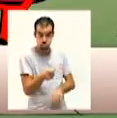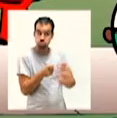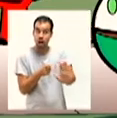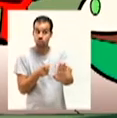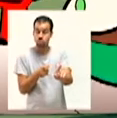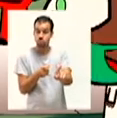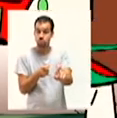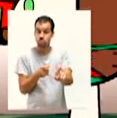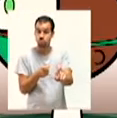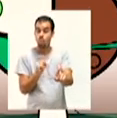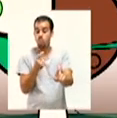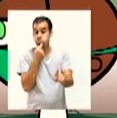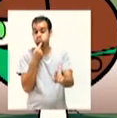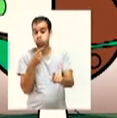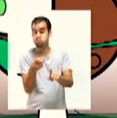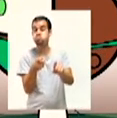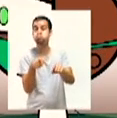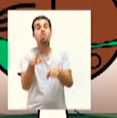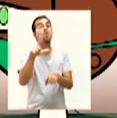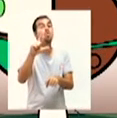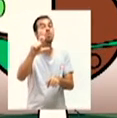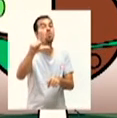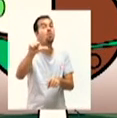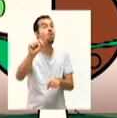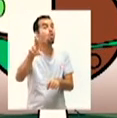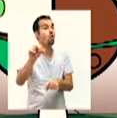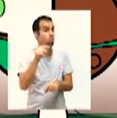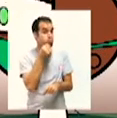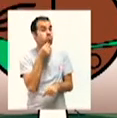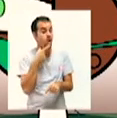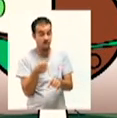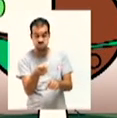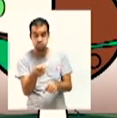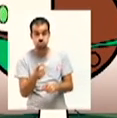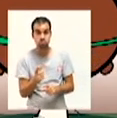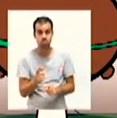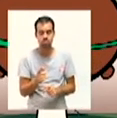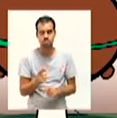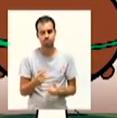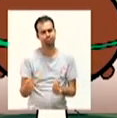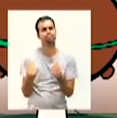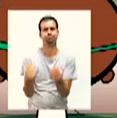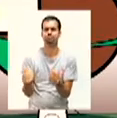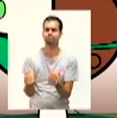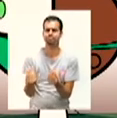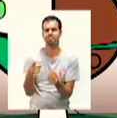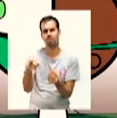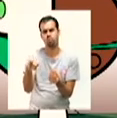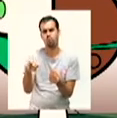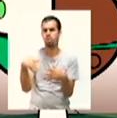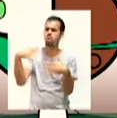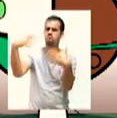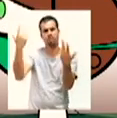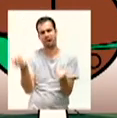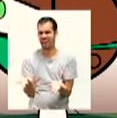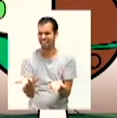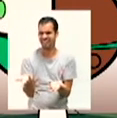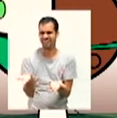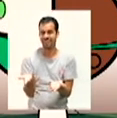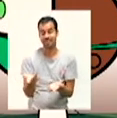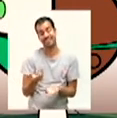¡Alto ahí! ¡O la pulverizo con mi hipoclorotizador! Pocho, no seas